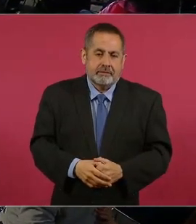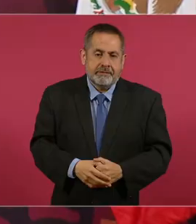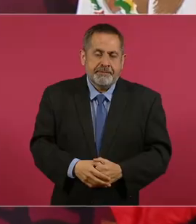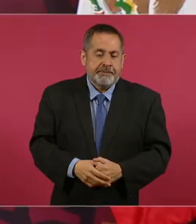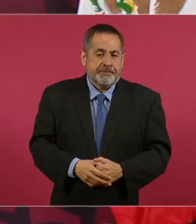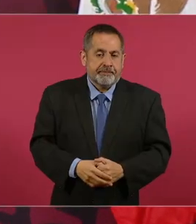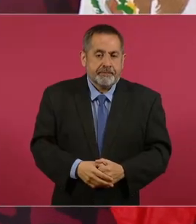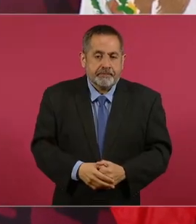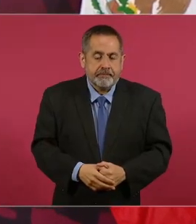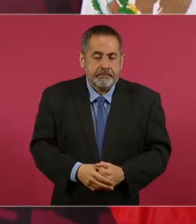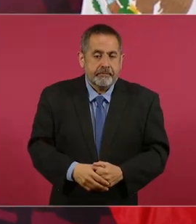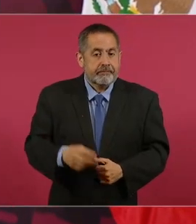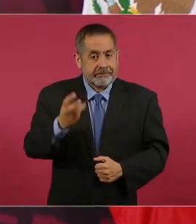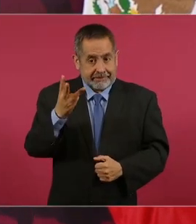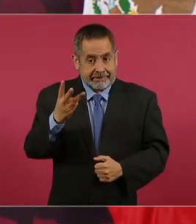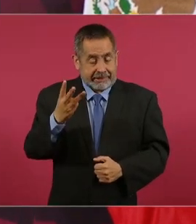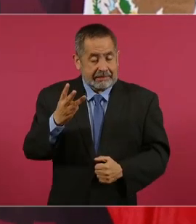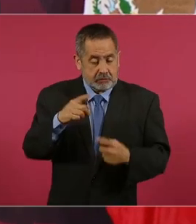Tres